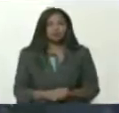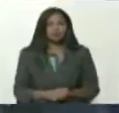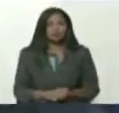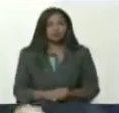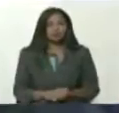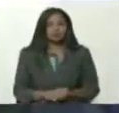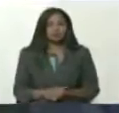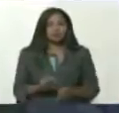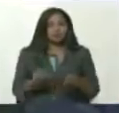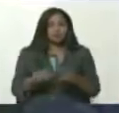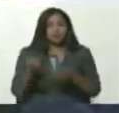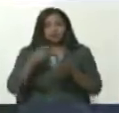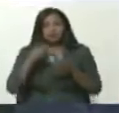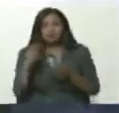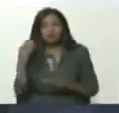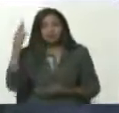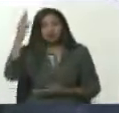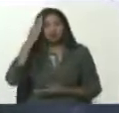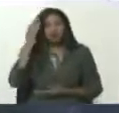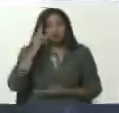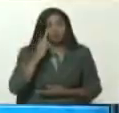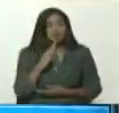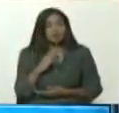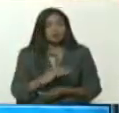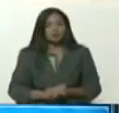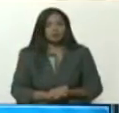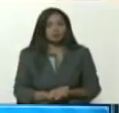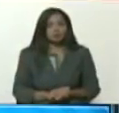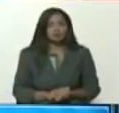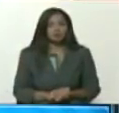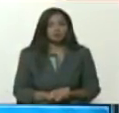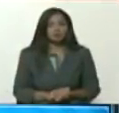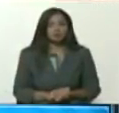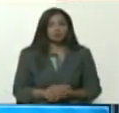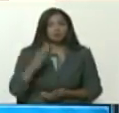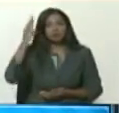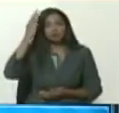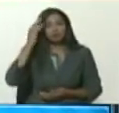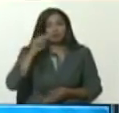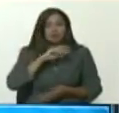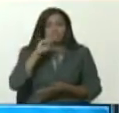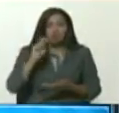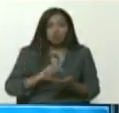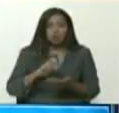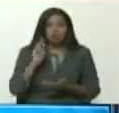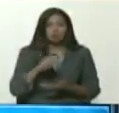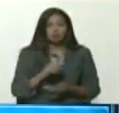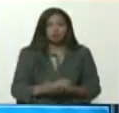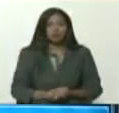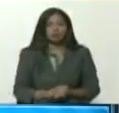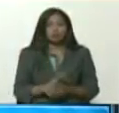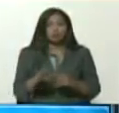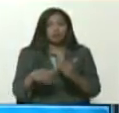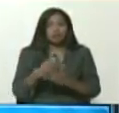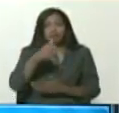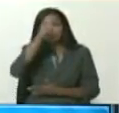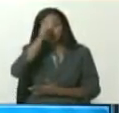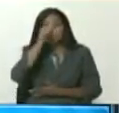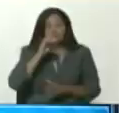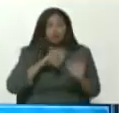Ha sido una firma de conciencia bolivariana, de conciencia nacional. Hasta el domingo